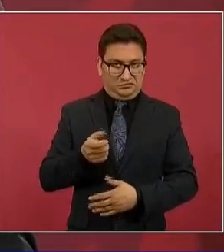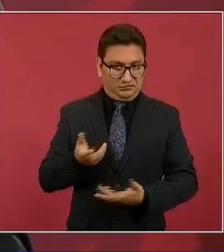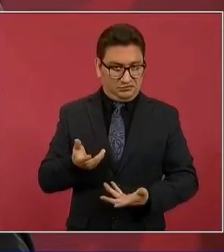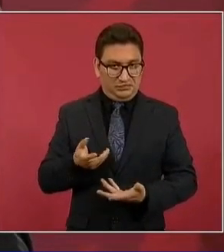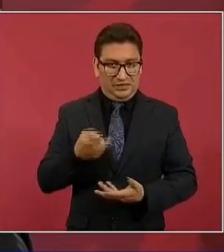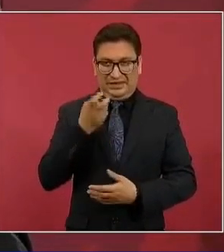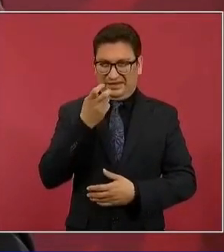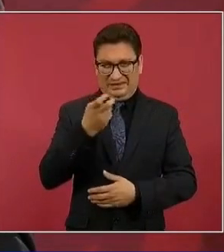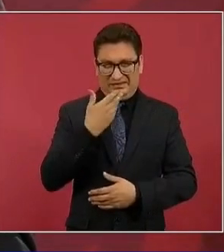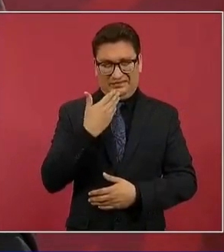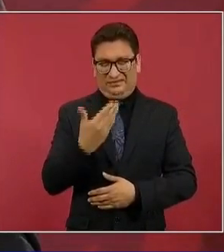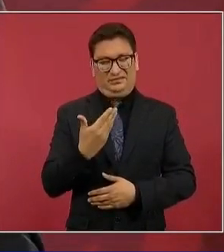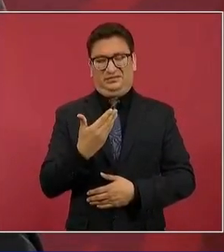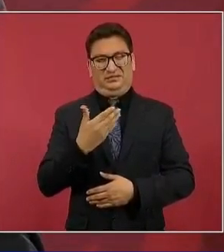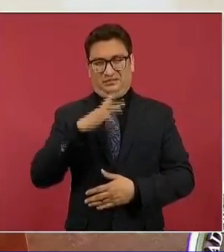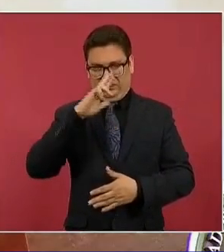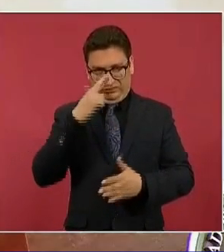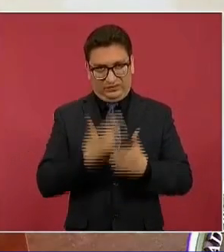Eso es una ofensa.